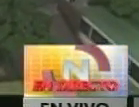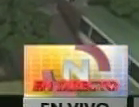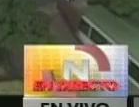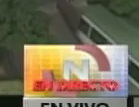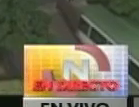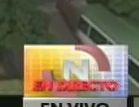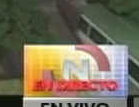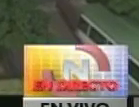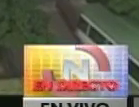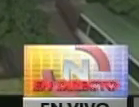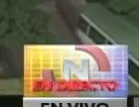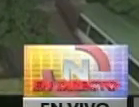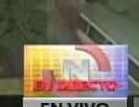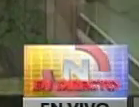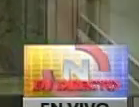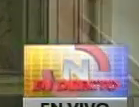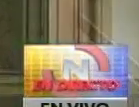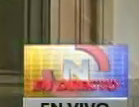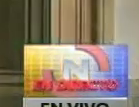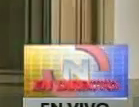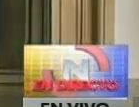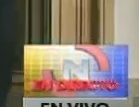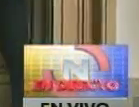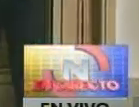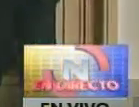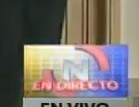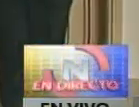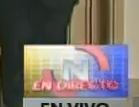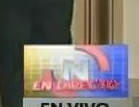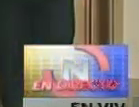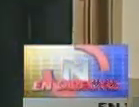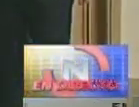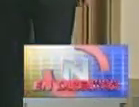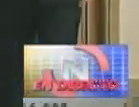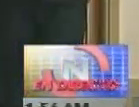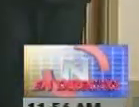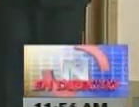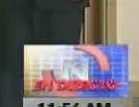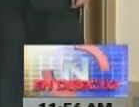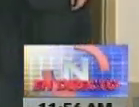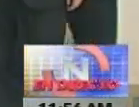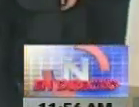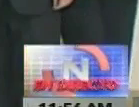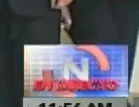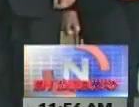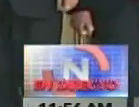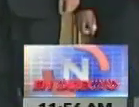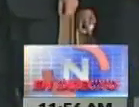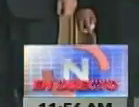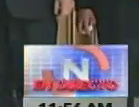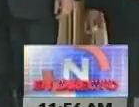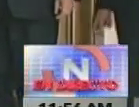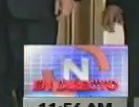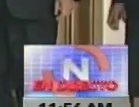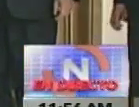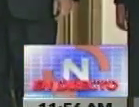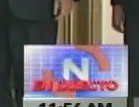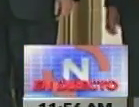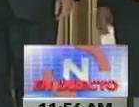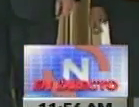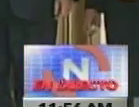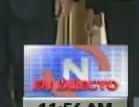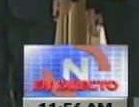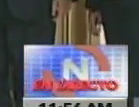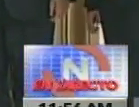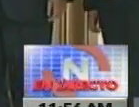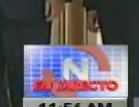Sol del Perú. Y como podemos apreciar en estos momentos, el despacho número uno del Palacio de Miraflores está siendo abierto por